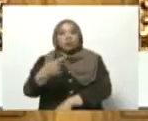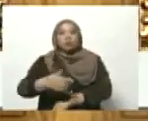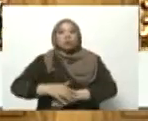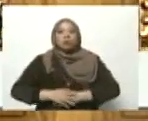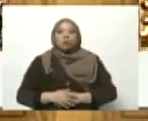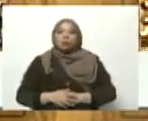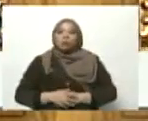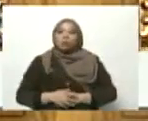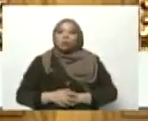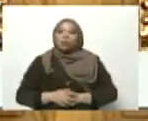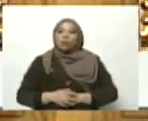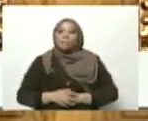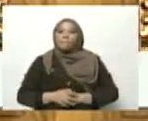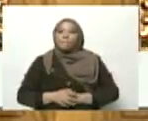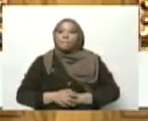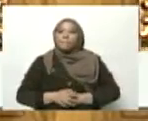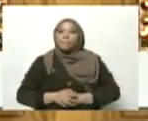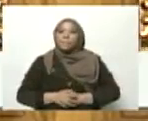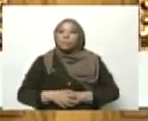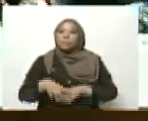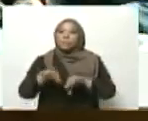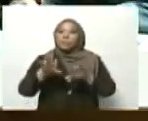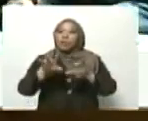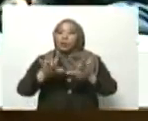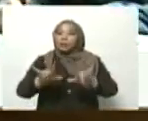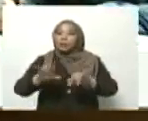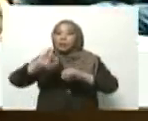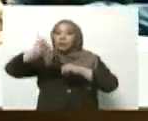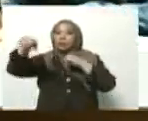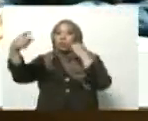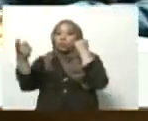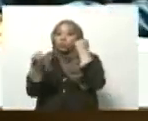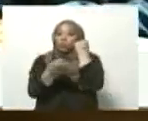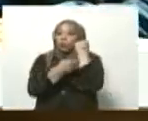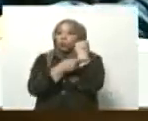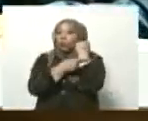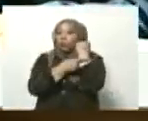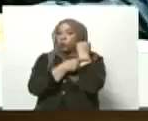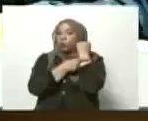es que el señor Guaidó es débil,